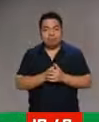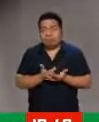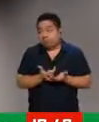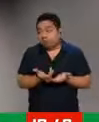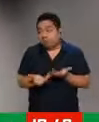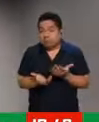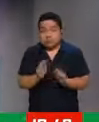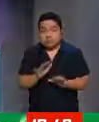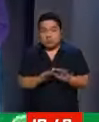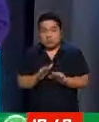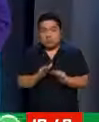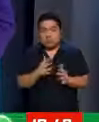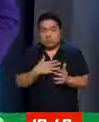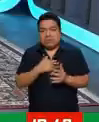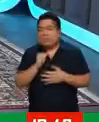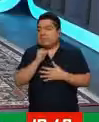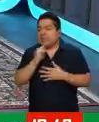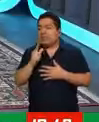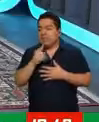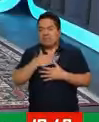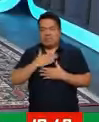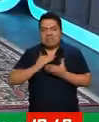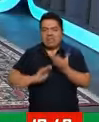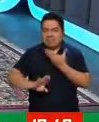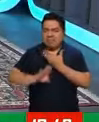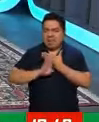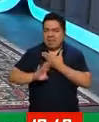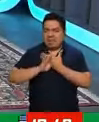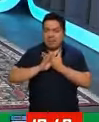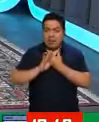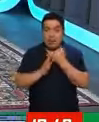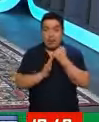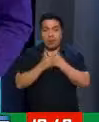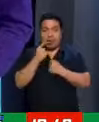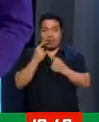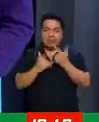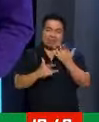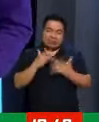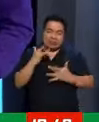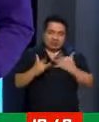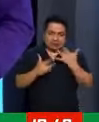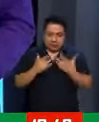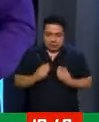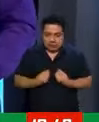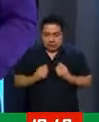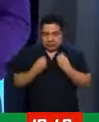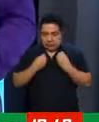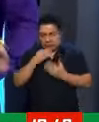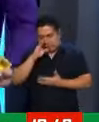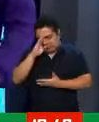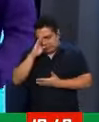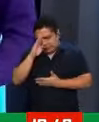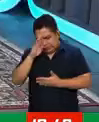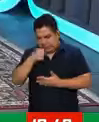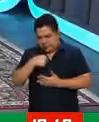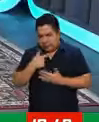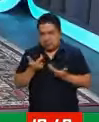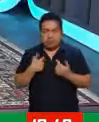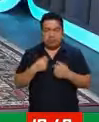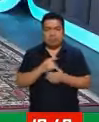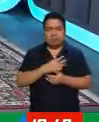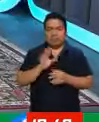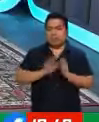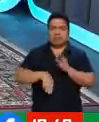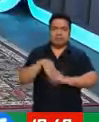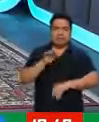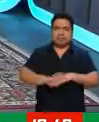de repente o te sea que tu alma está en contra de ti mismo. Porque tus circunstancias de vida te hacen creer y pensar distinto. No, yo ya me dio miedo, ya me